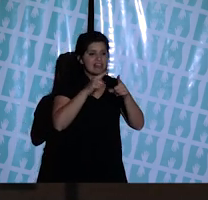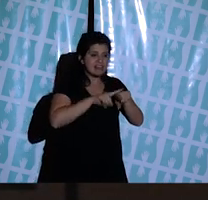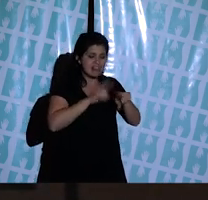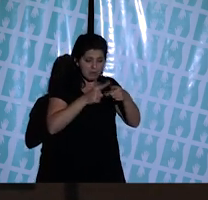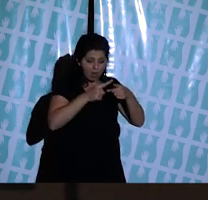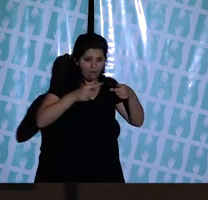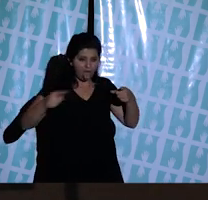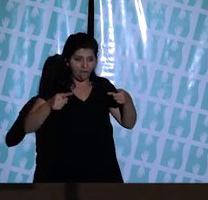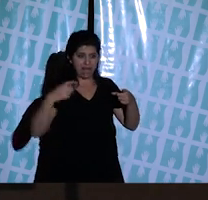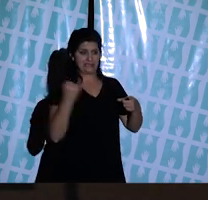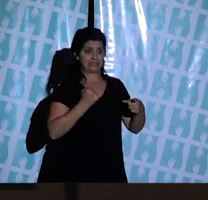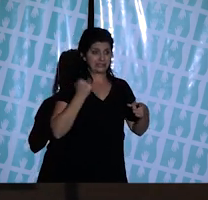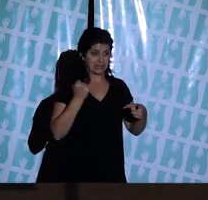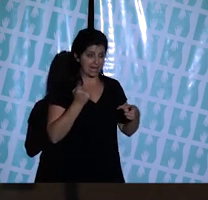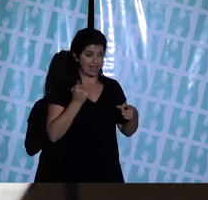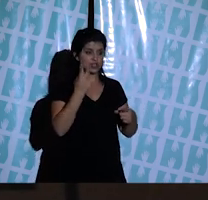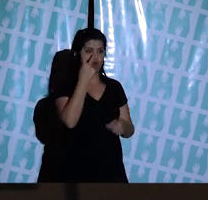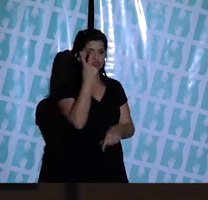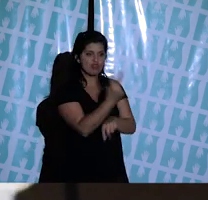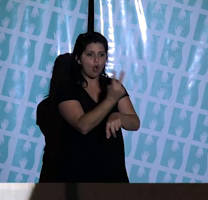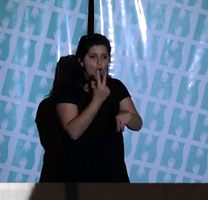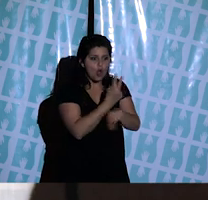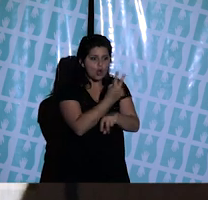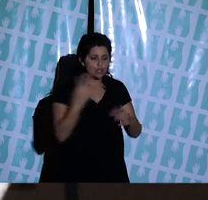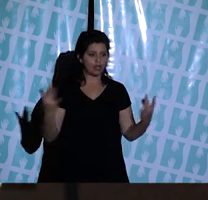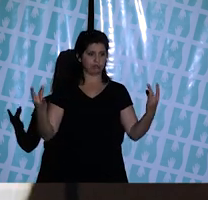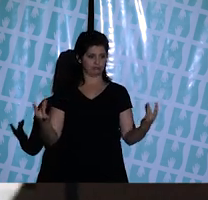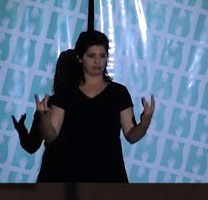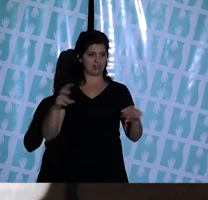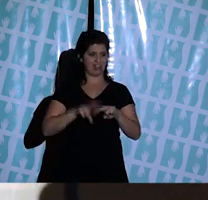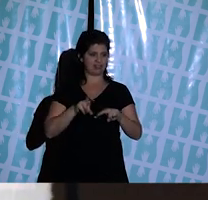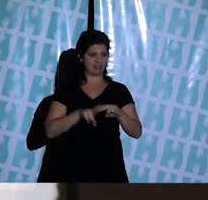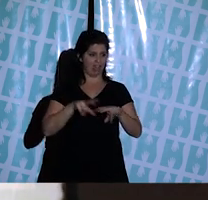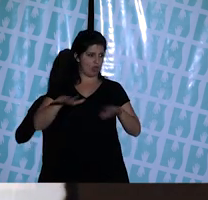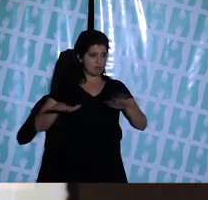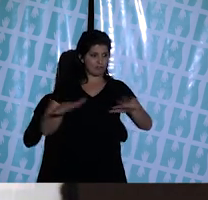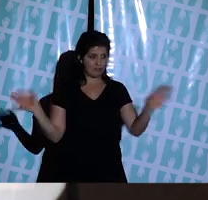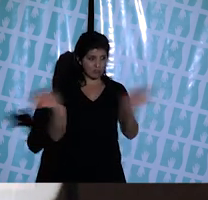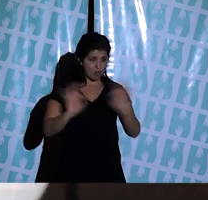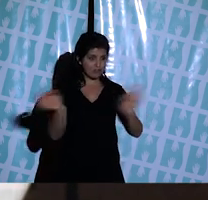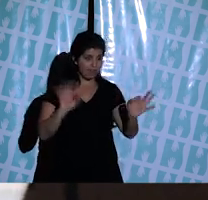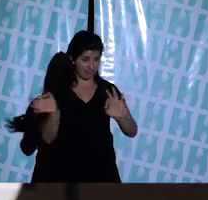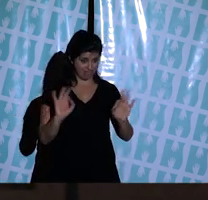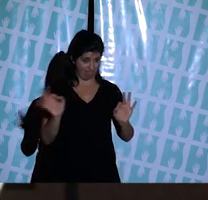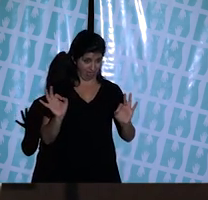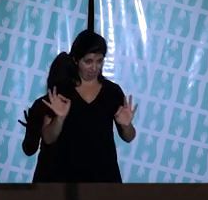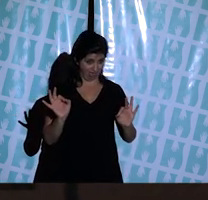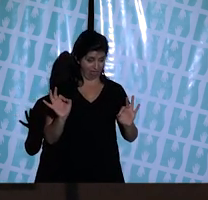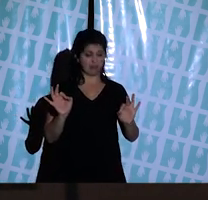sea, 2 horas con el culo en la silla, meditando sin moverse. Yo, antes de venir acá, como